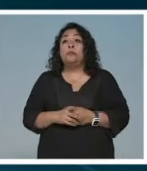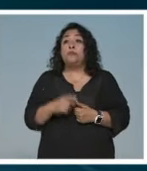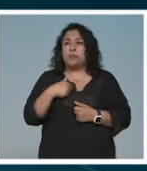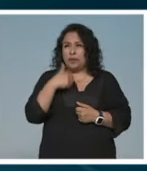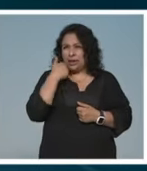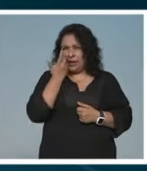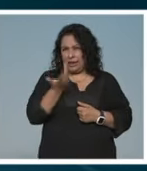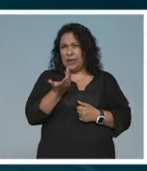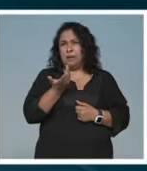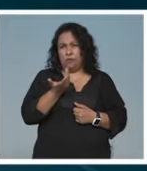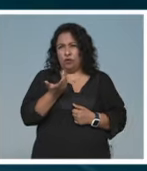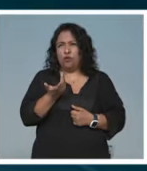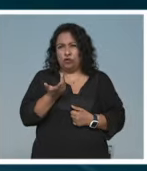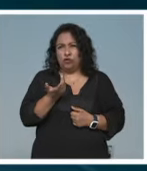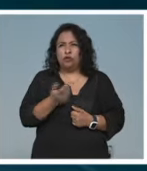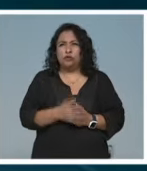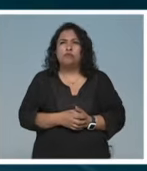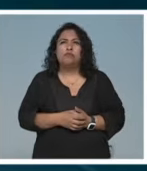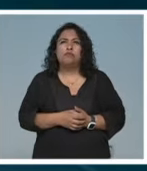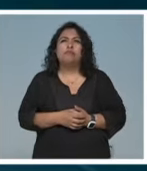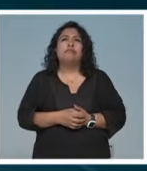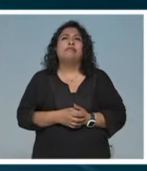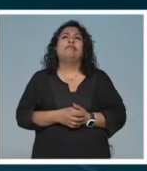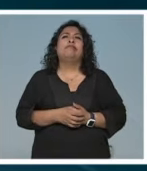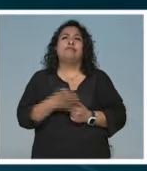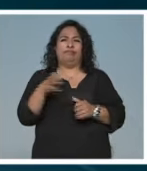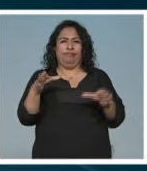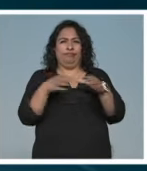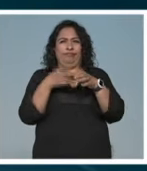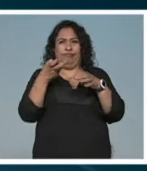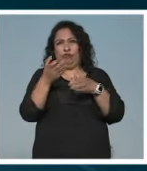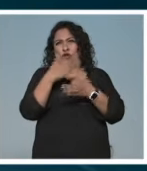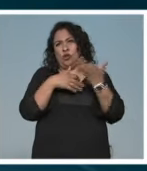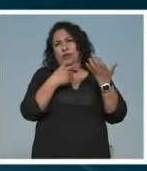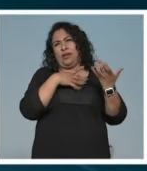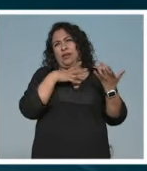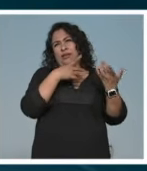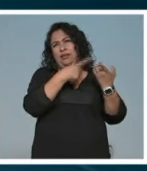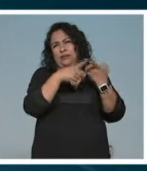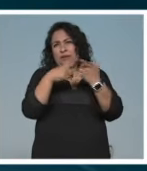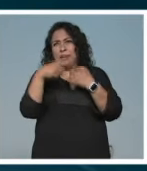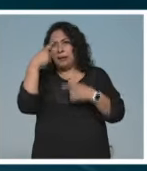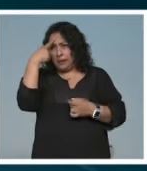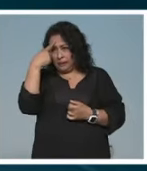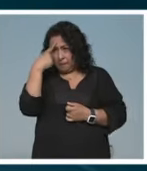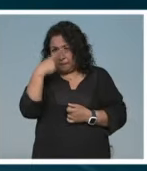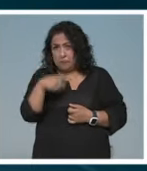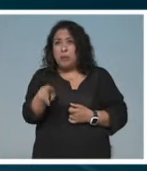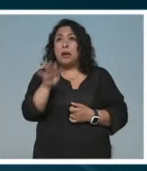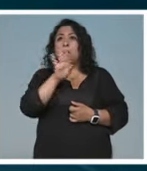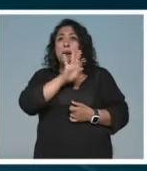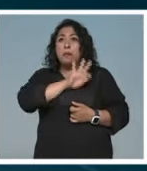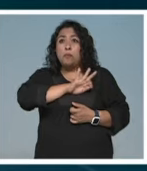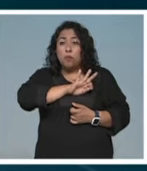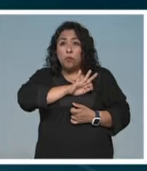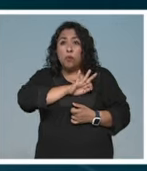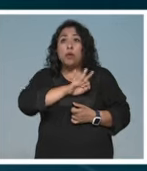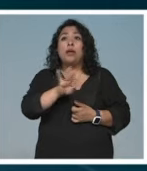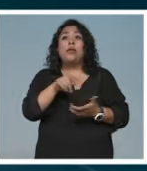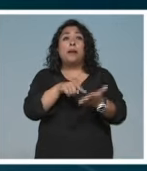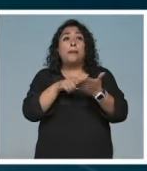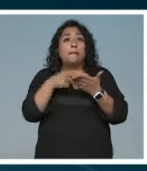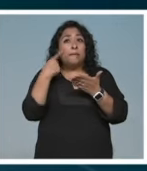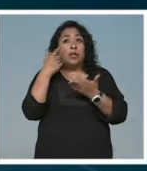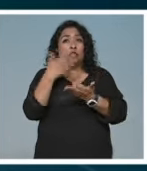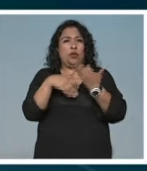Quisimos abarcar toda esta disciplina con todas sus variantes para que pudiésemos acercar a